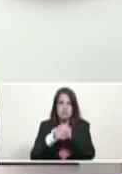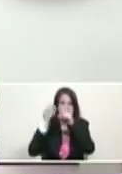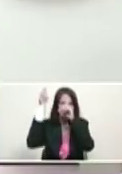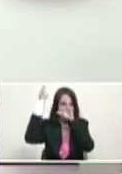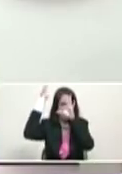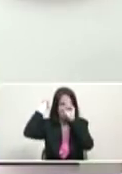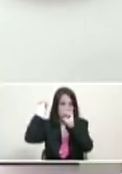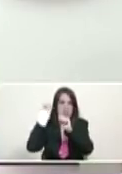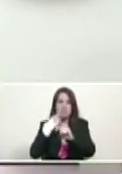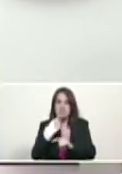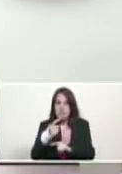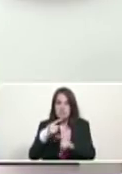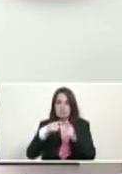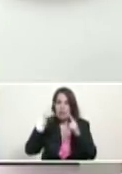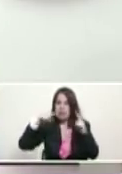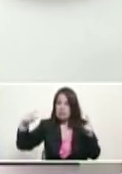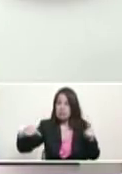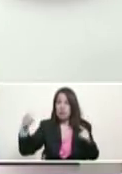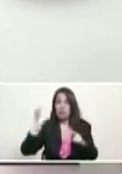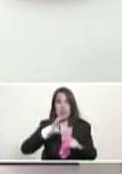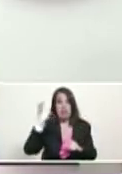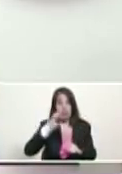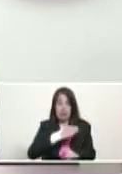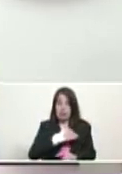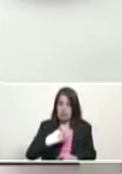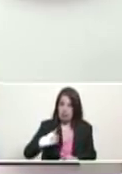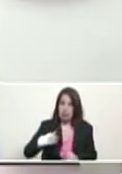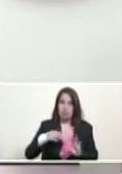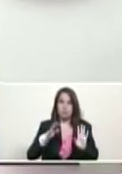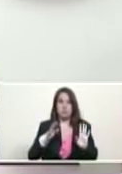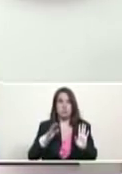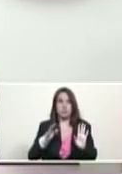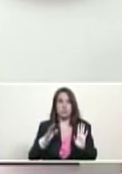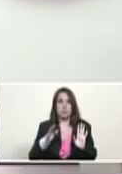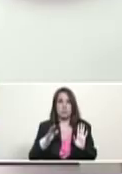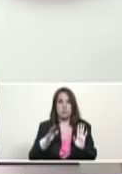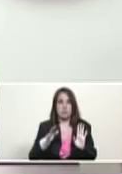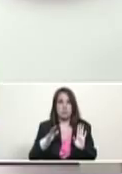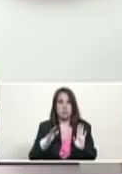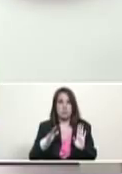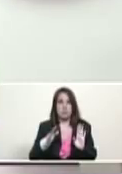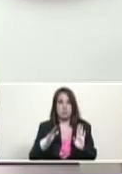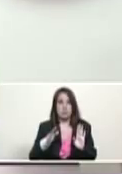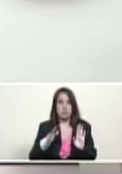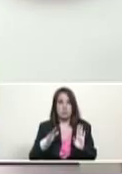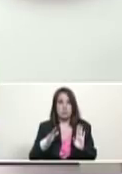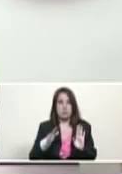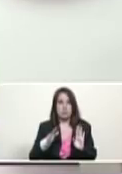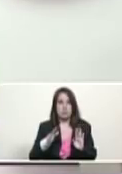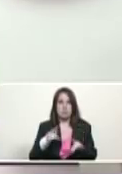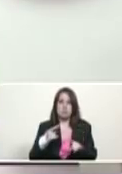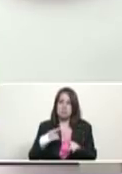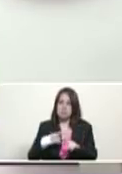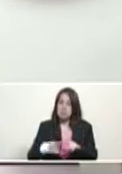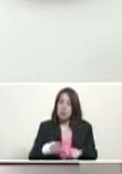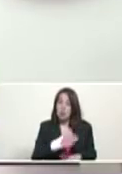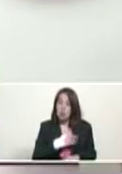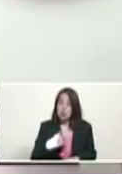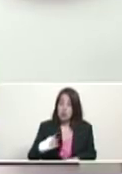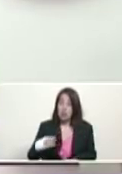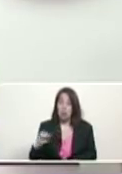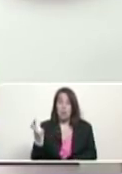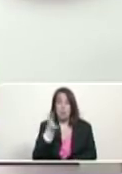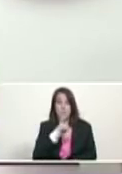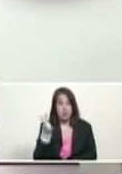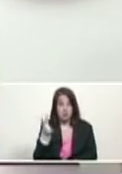comerciales, energéticos en Caracas. Quiero que sea así, más temprano que tarde. Y quiero que Venezuela tengamos